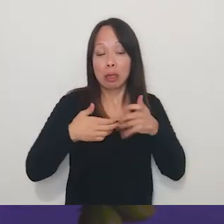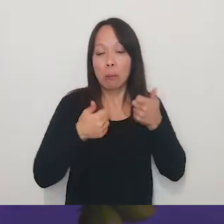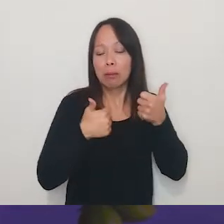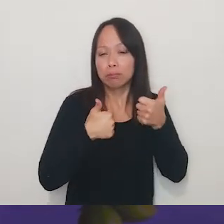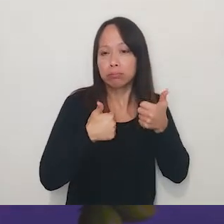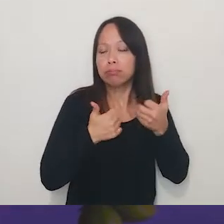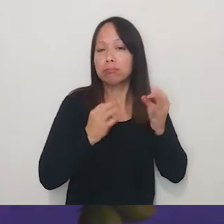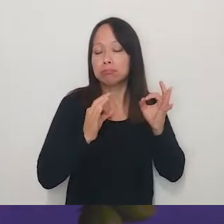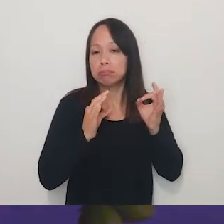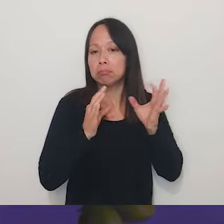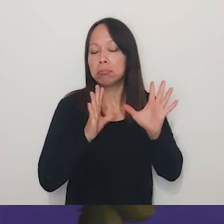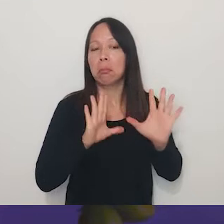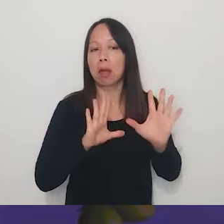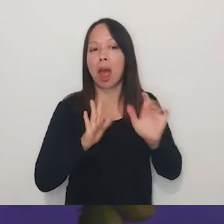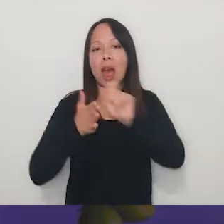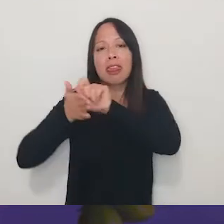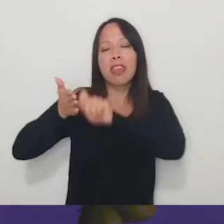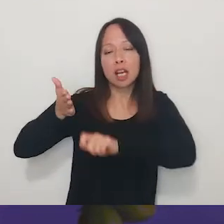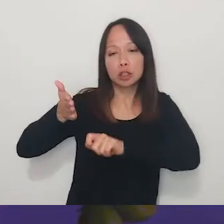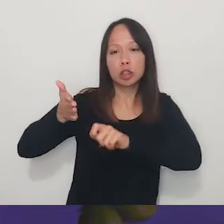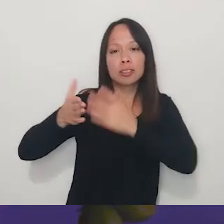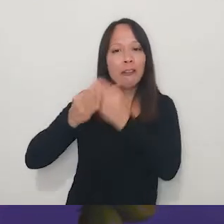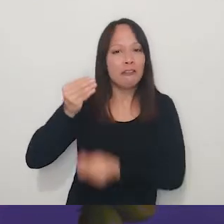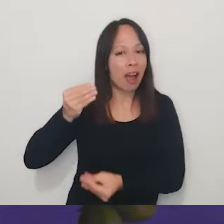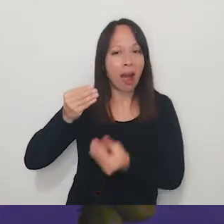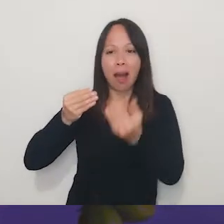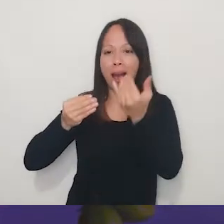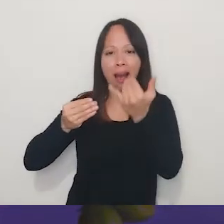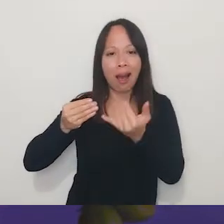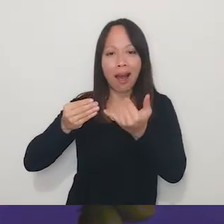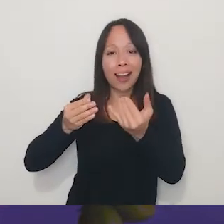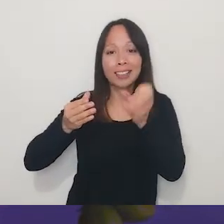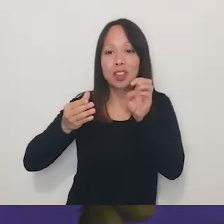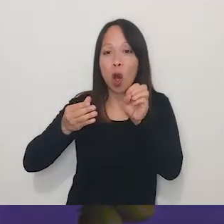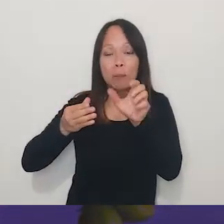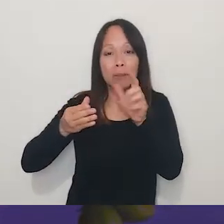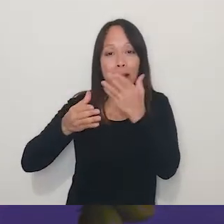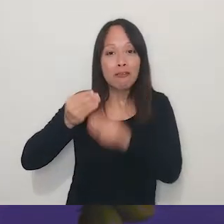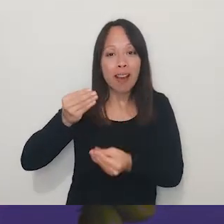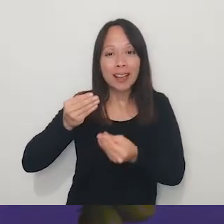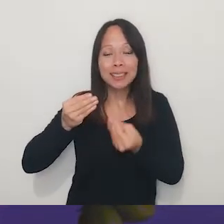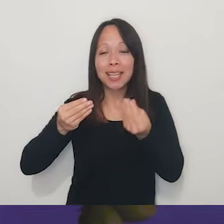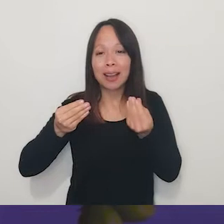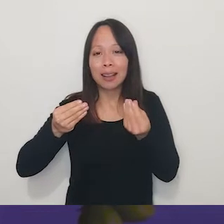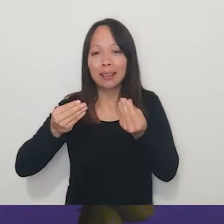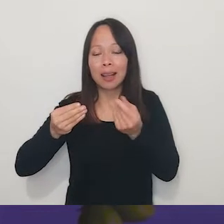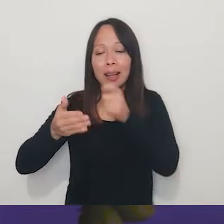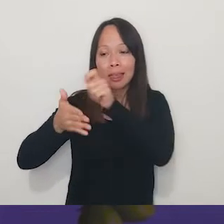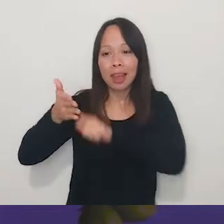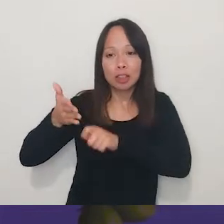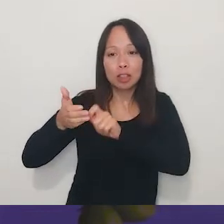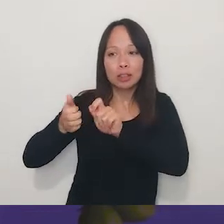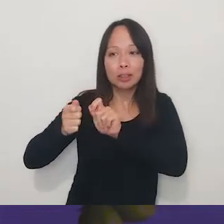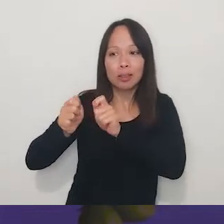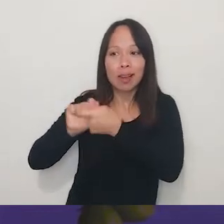síntoma, con lo cual se diagnostica erróneamente, se cree que tiene otra cosa. Después salir